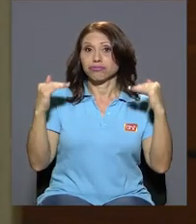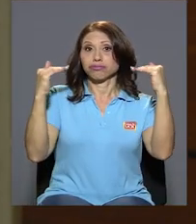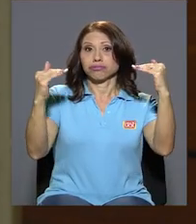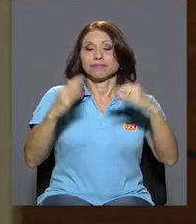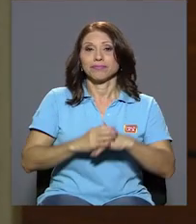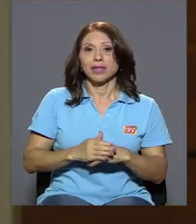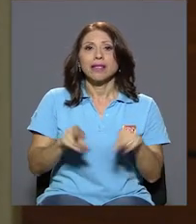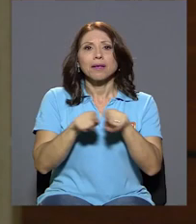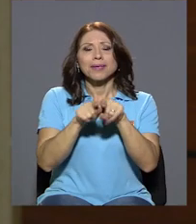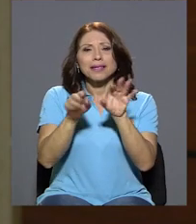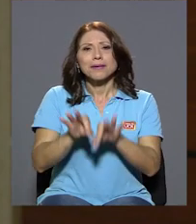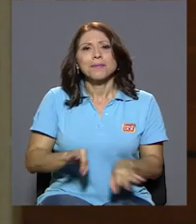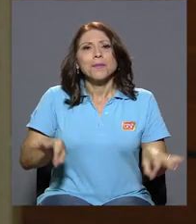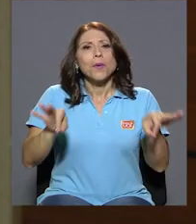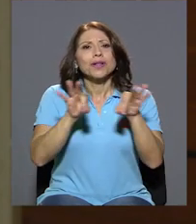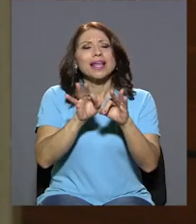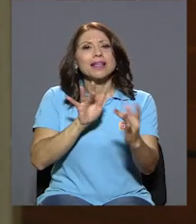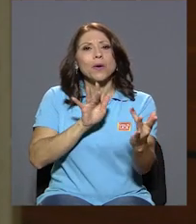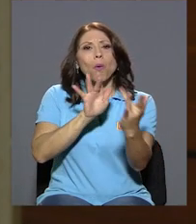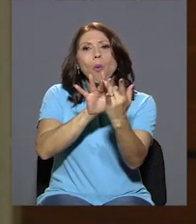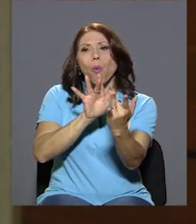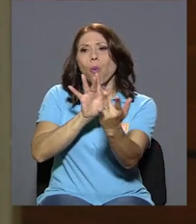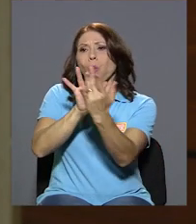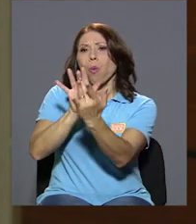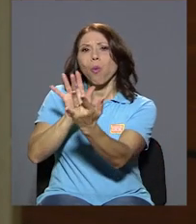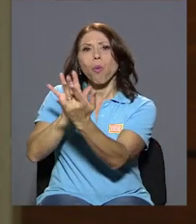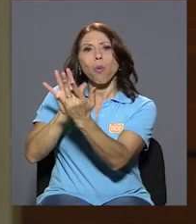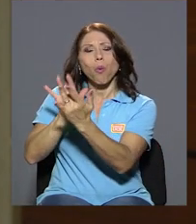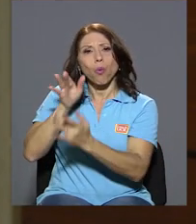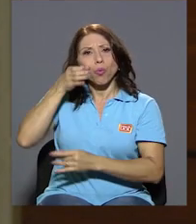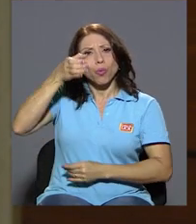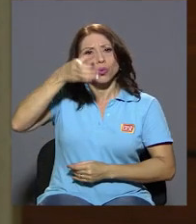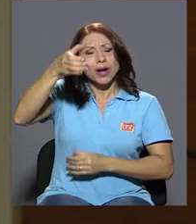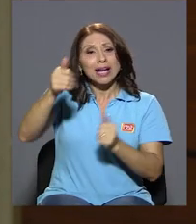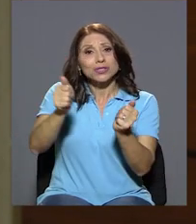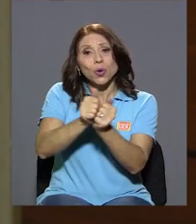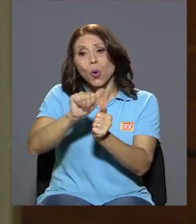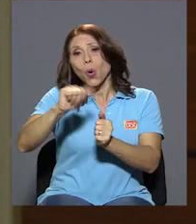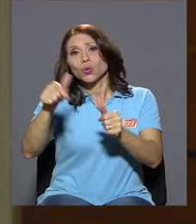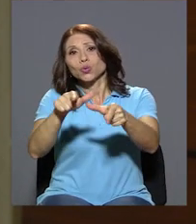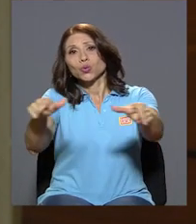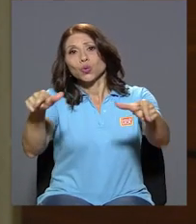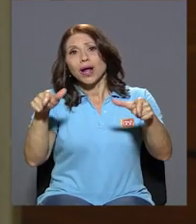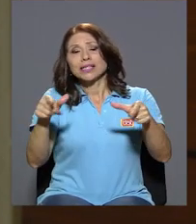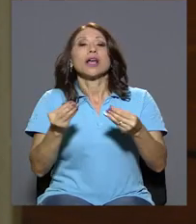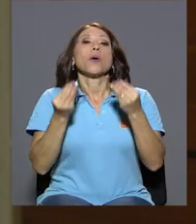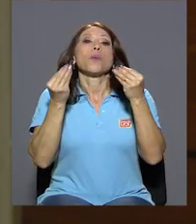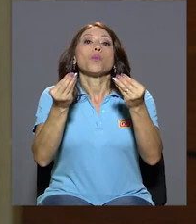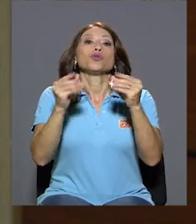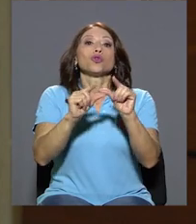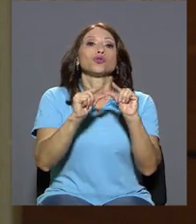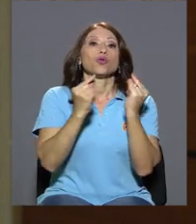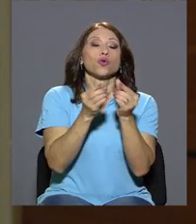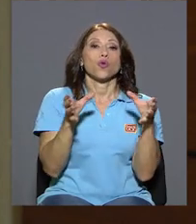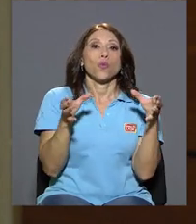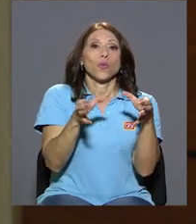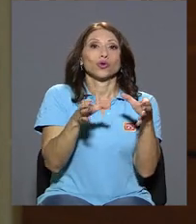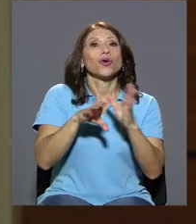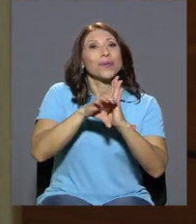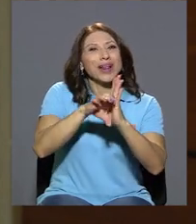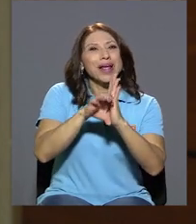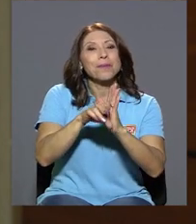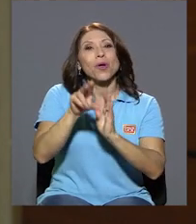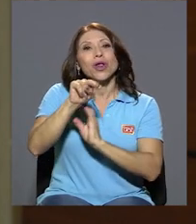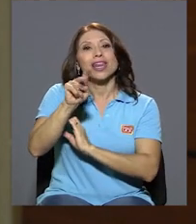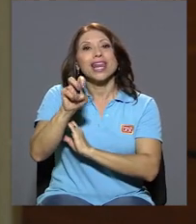importante eran los contactos culturales con esos otros lugares muchos de los grupos de new orleans por ejemplo